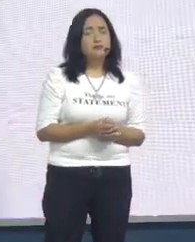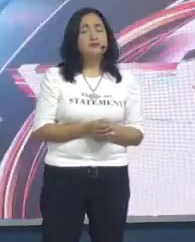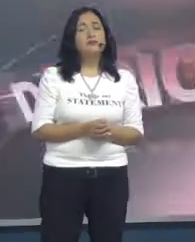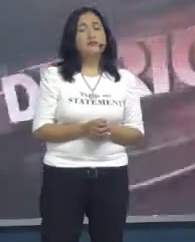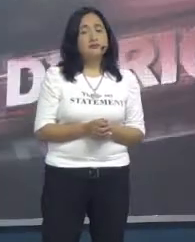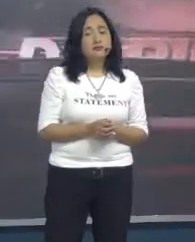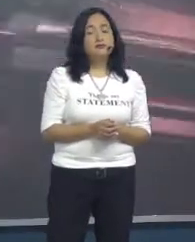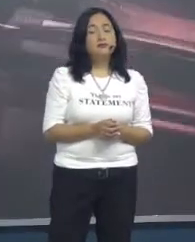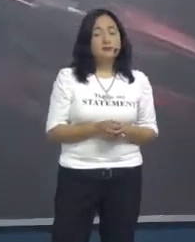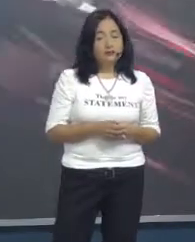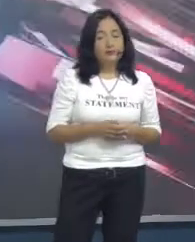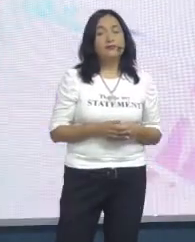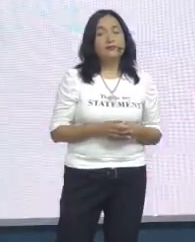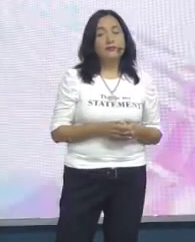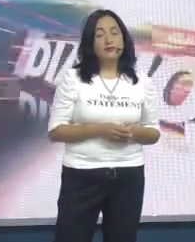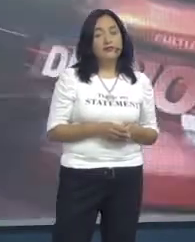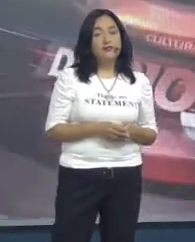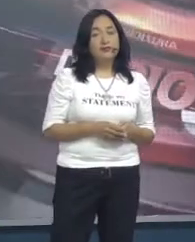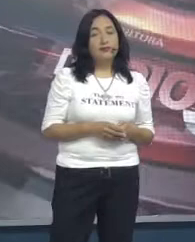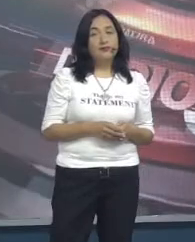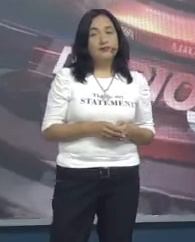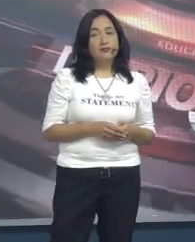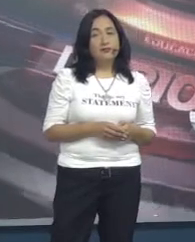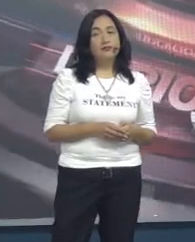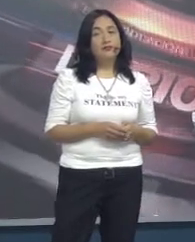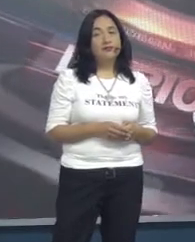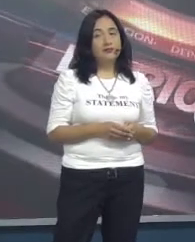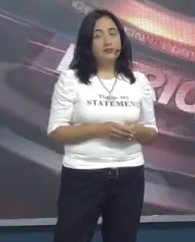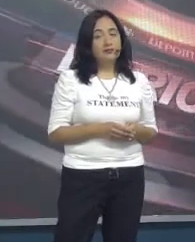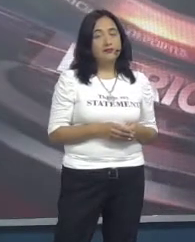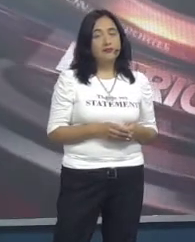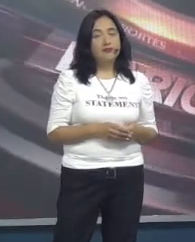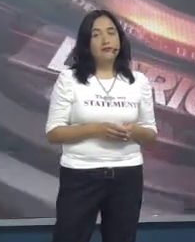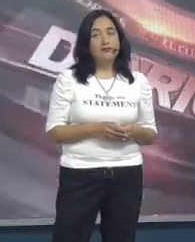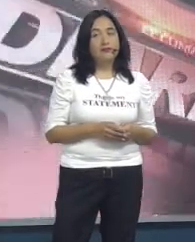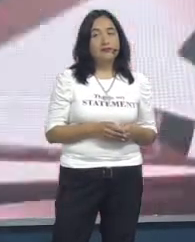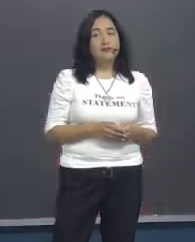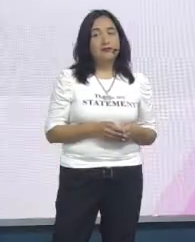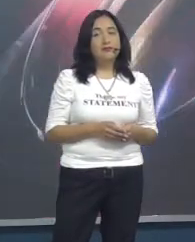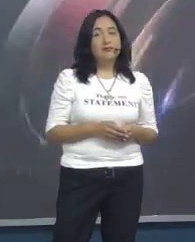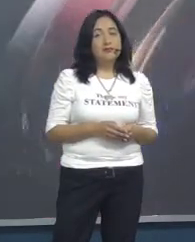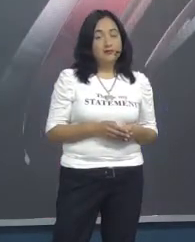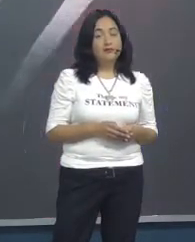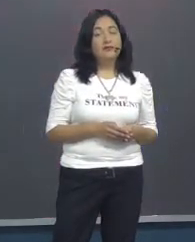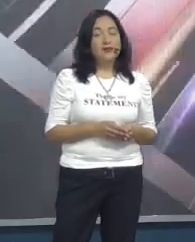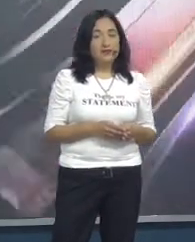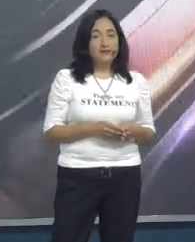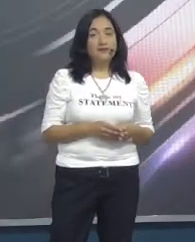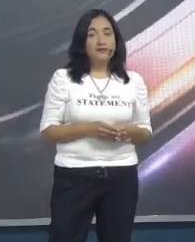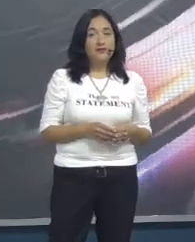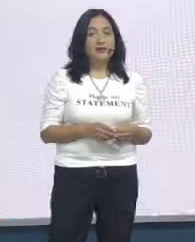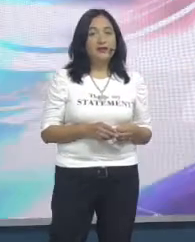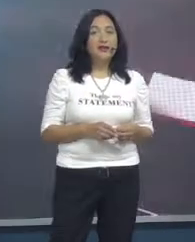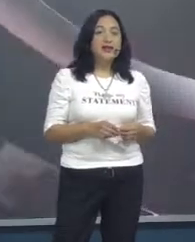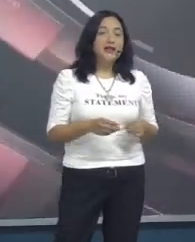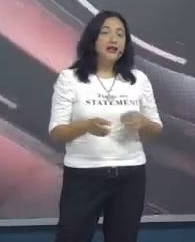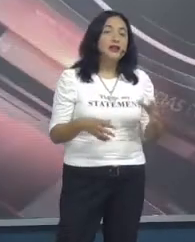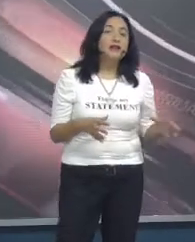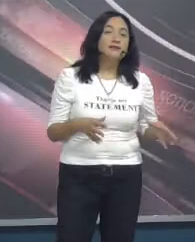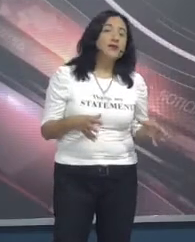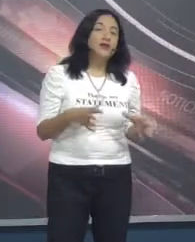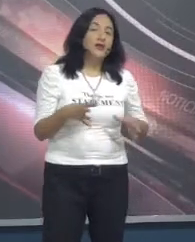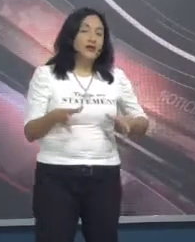Valle Fértil, Iglesia, Calingasta y Cáchal. Bien. Y